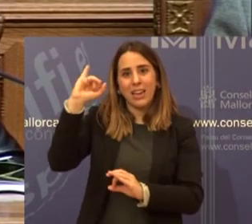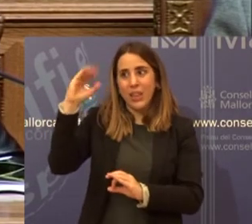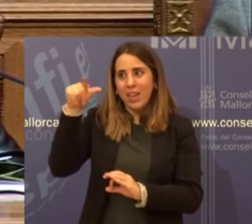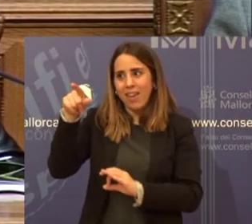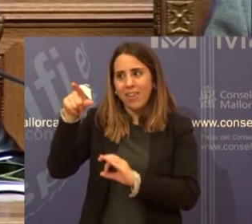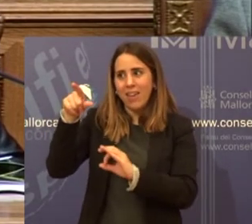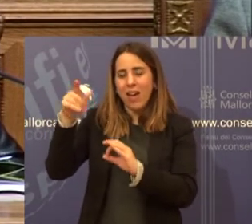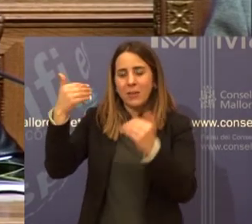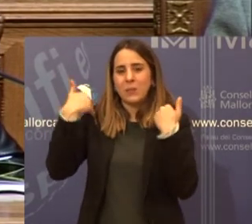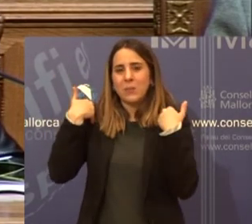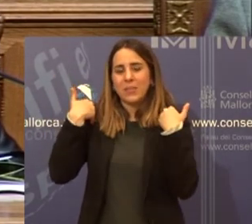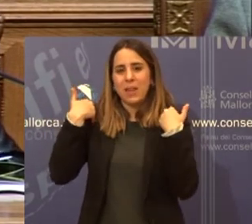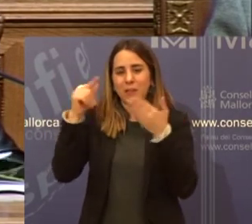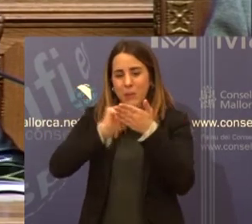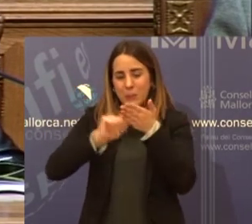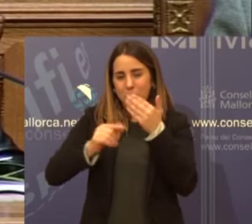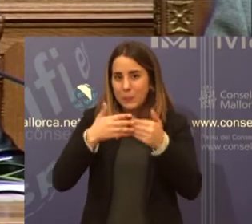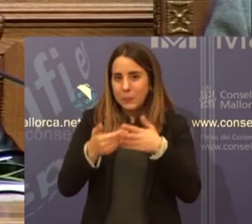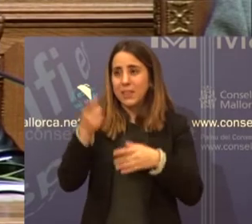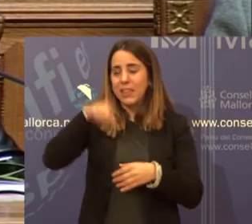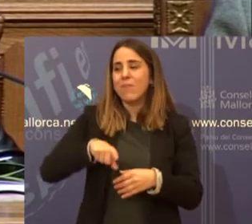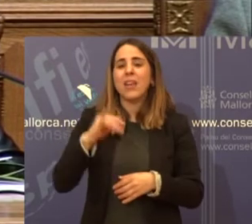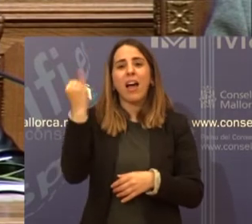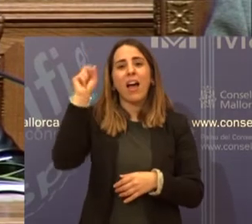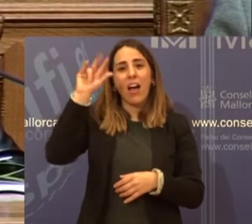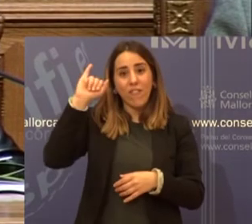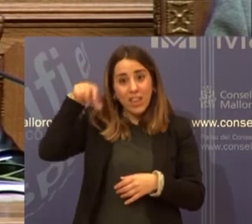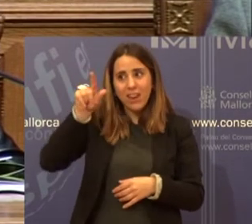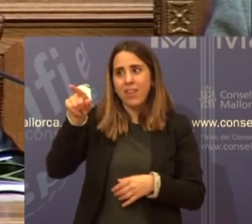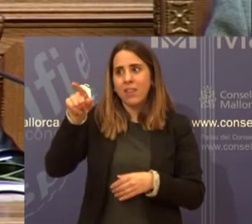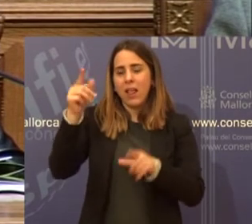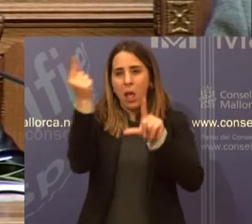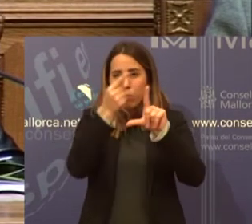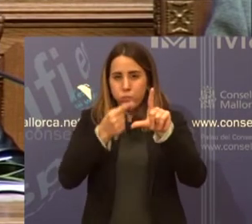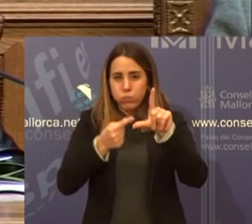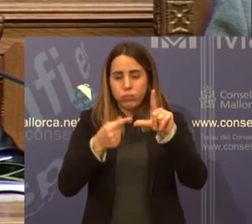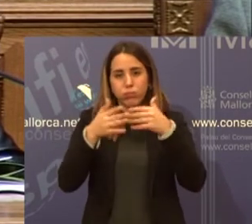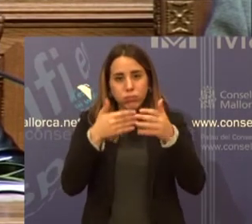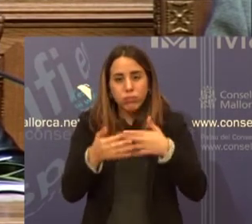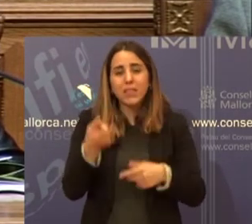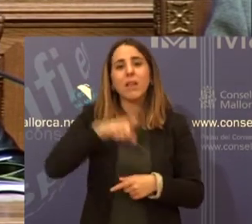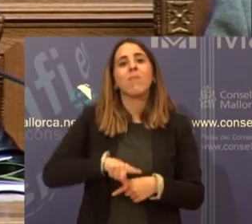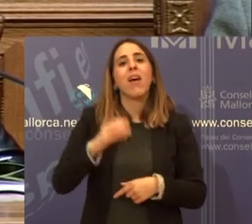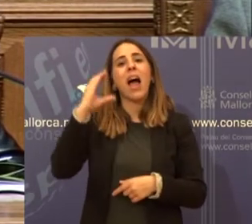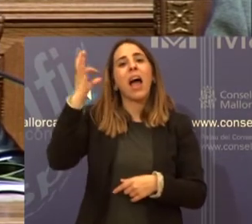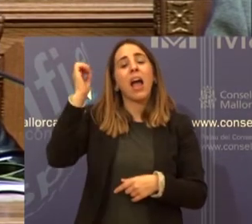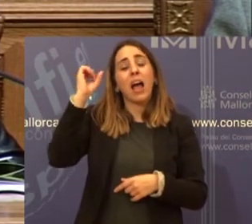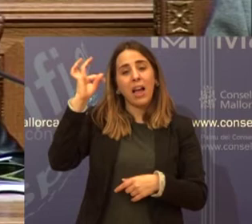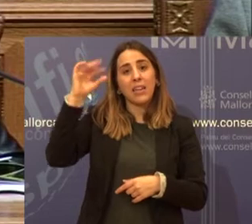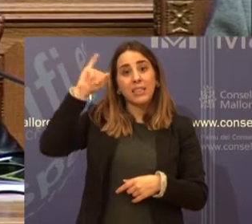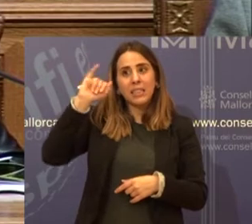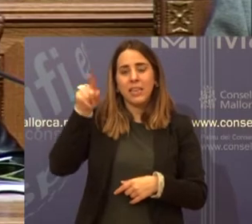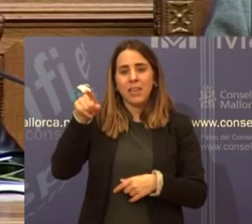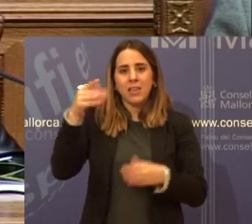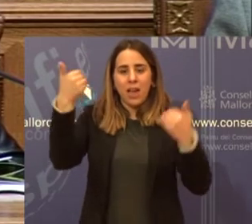que ha escrito este fantástico libro, a Javier Marín, que ha hecho a mano todas las ilustraciones, y a Katy Ruiz, que ha